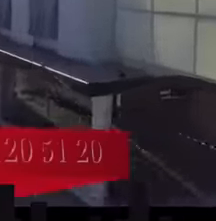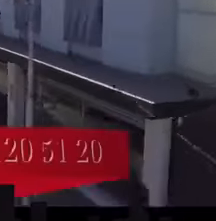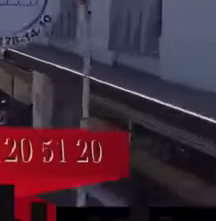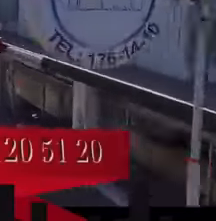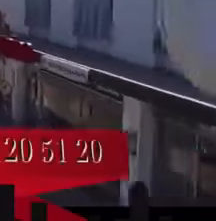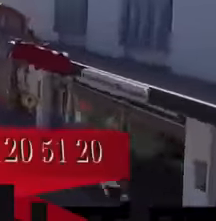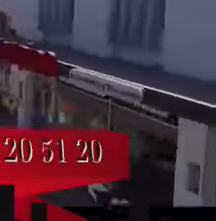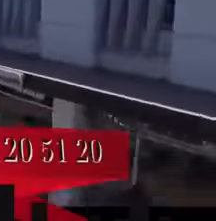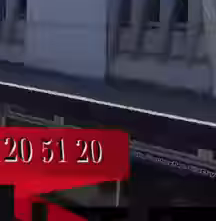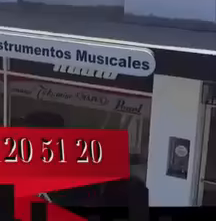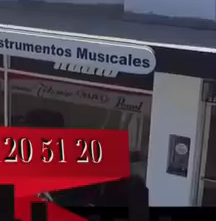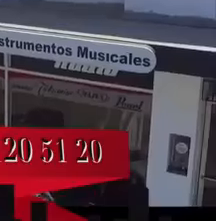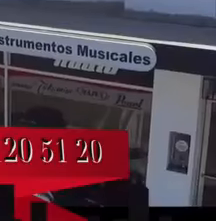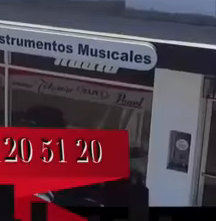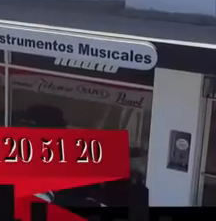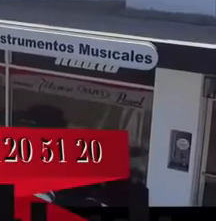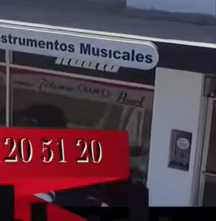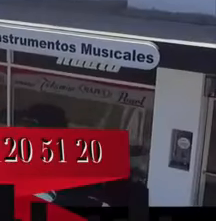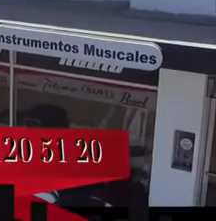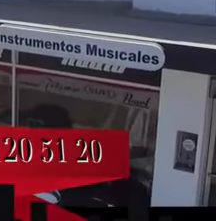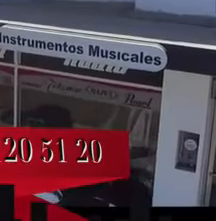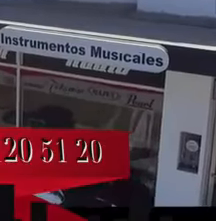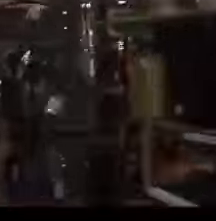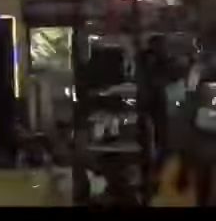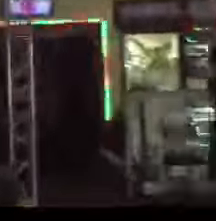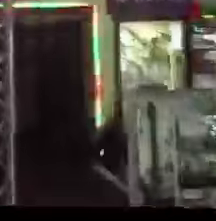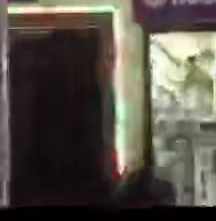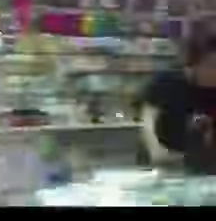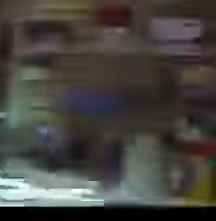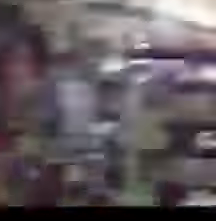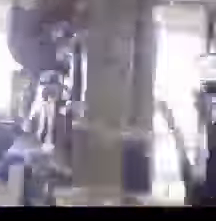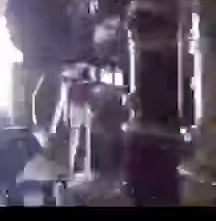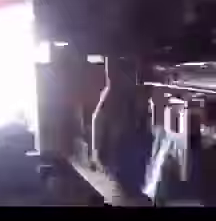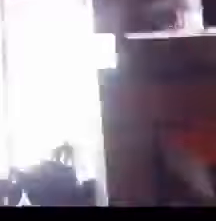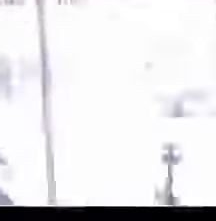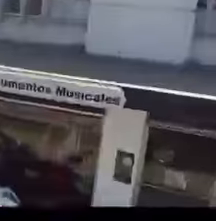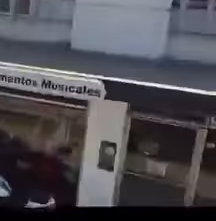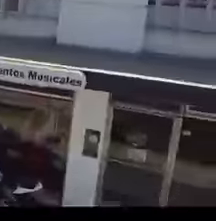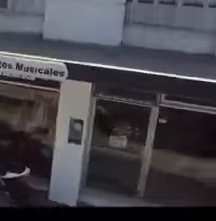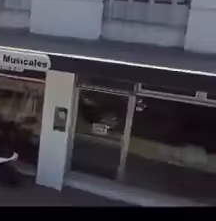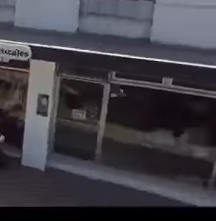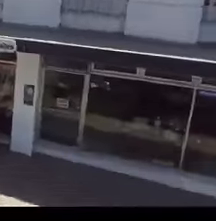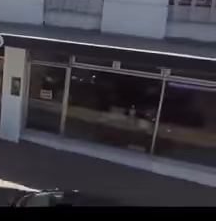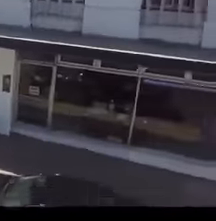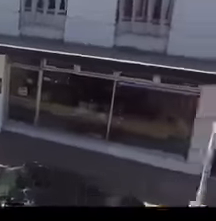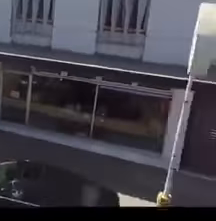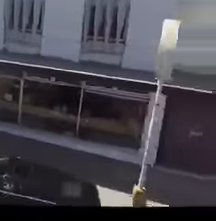Calzada Cortés, número 530, teléfono 120-5120. Trópico Music Store.